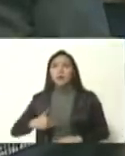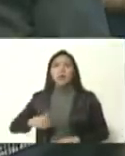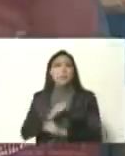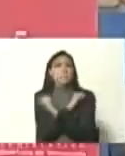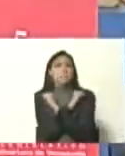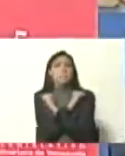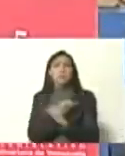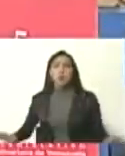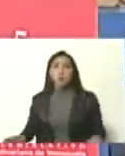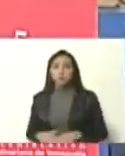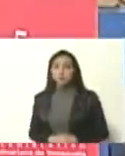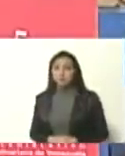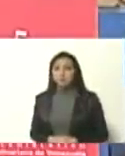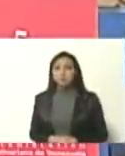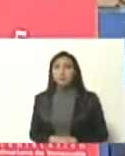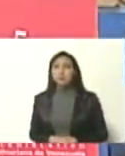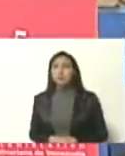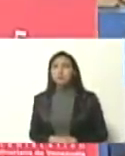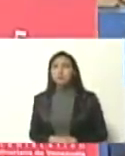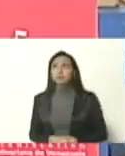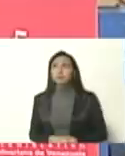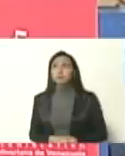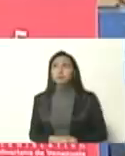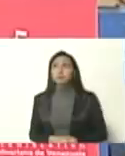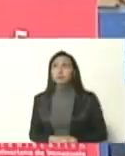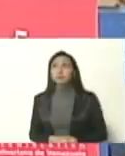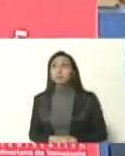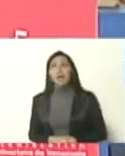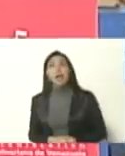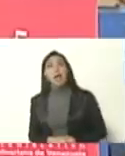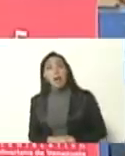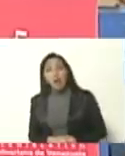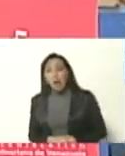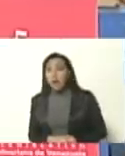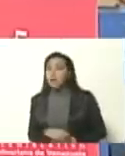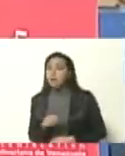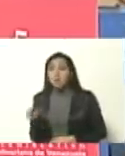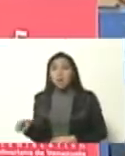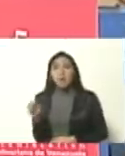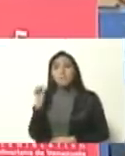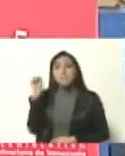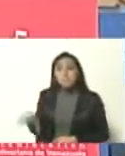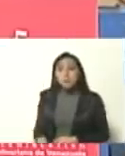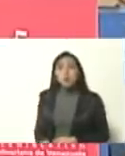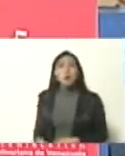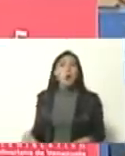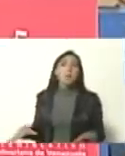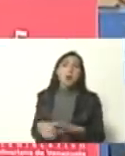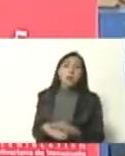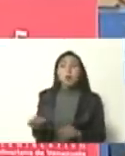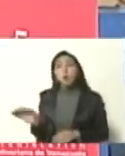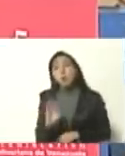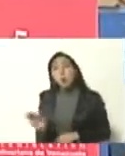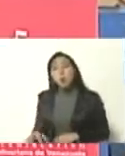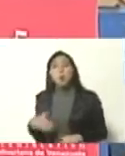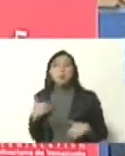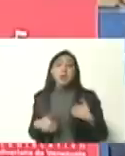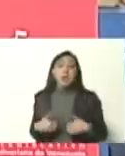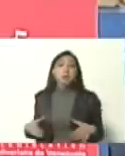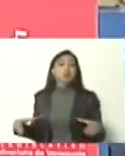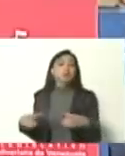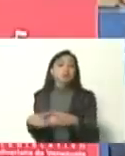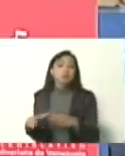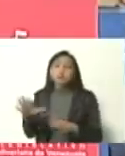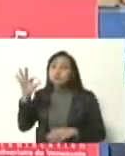si la intención no era que ese explosivo explotara el martes, sino el día miércoles, que es el día de la reunión de